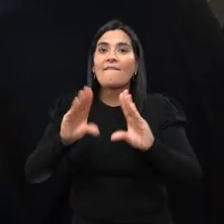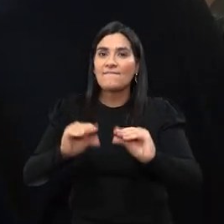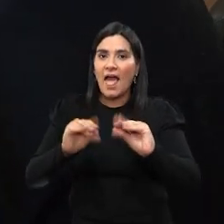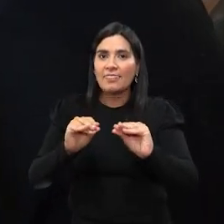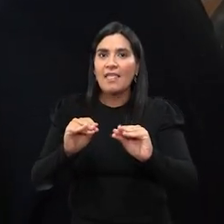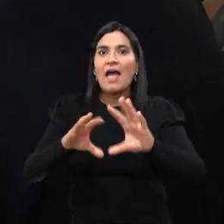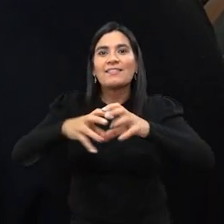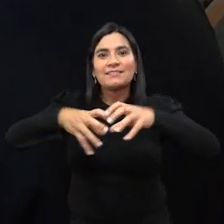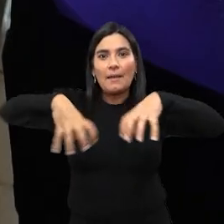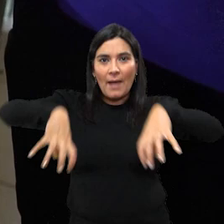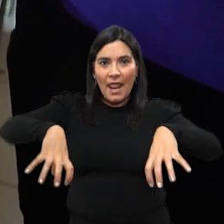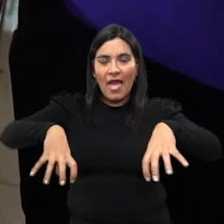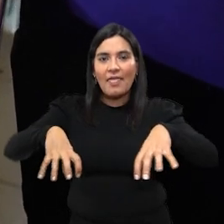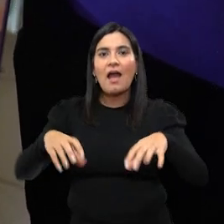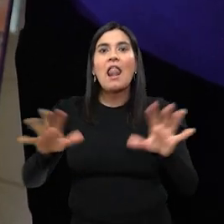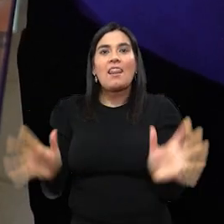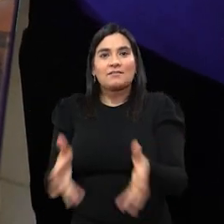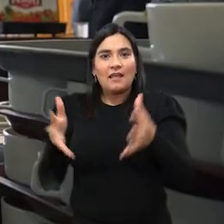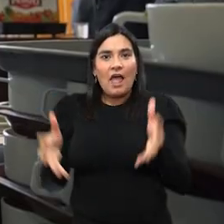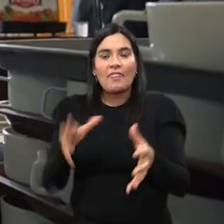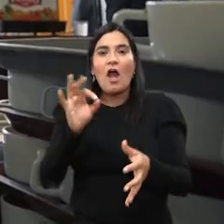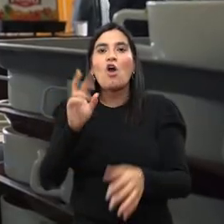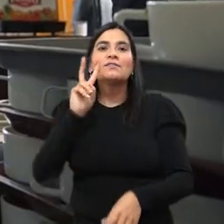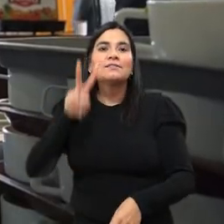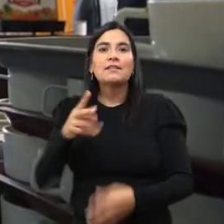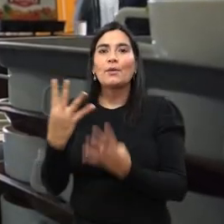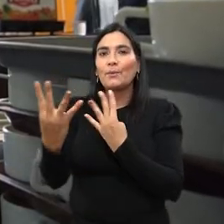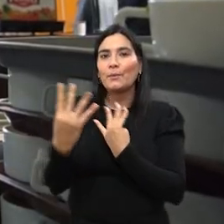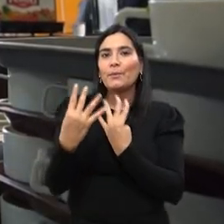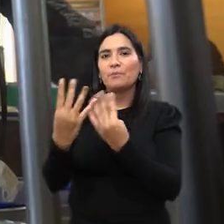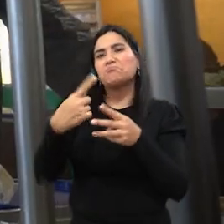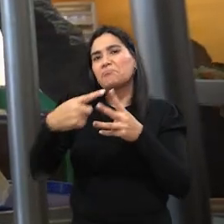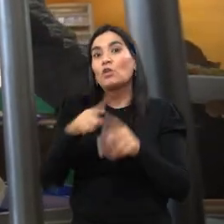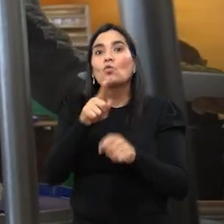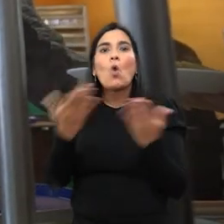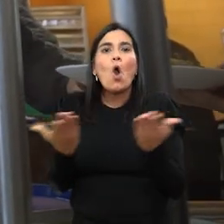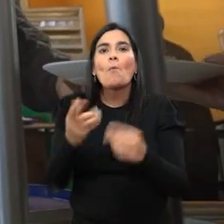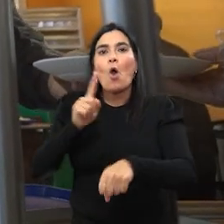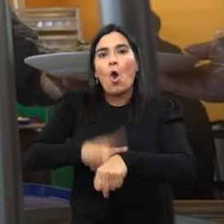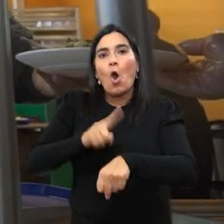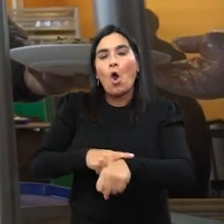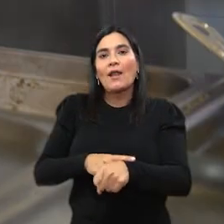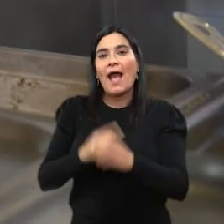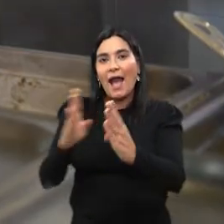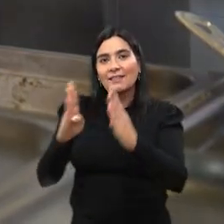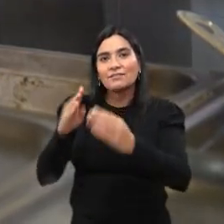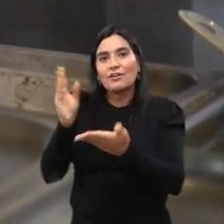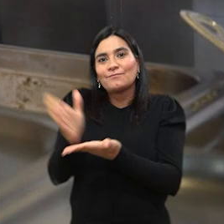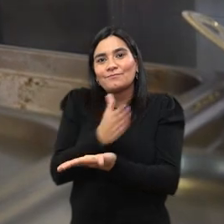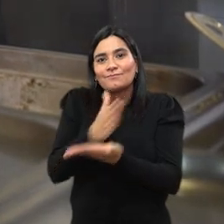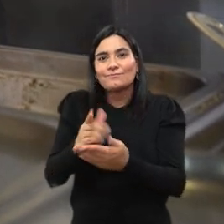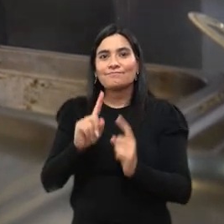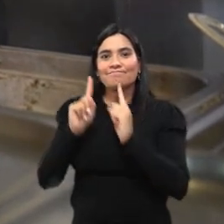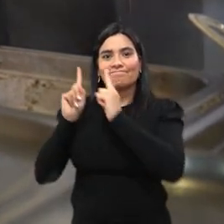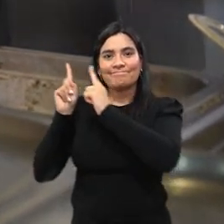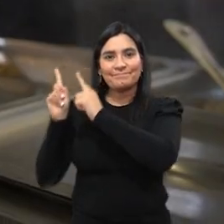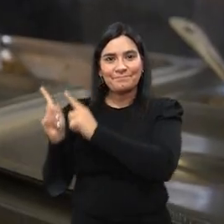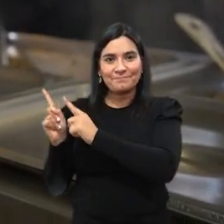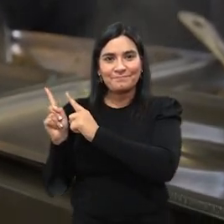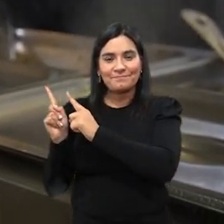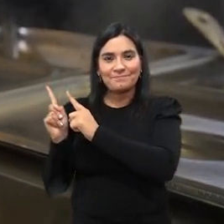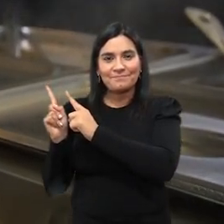disociada, hipocalórica, sin gluten u otras. Para ello, debes solicitar una hora de atención nutricional en